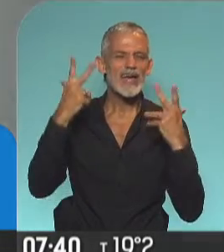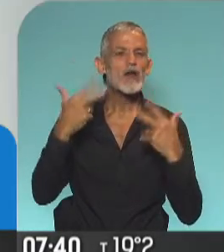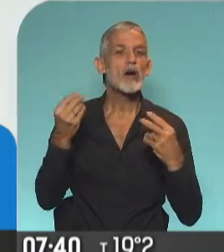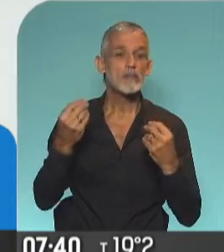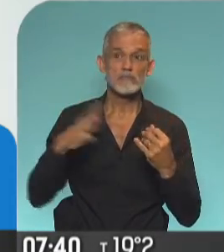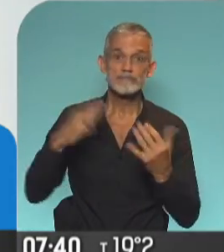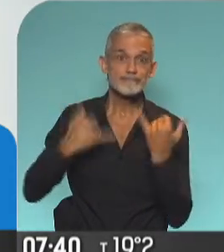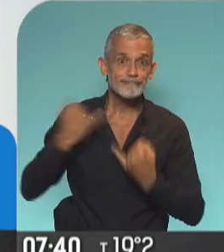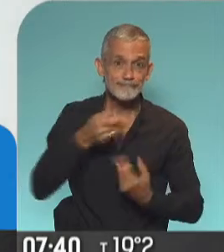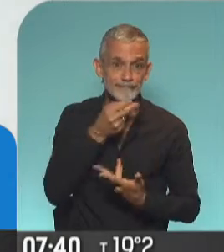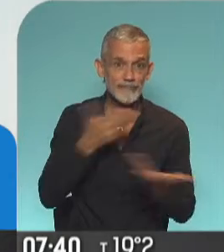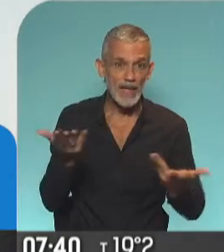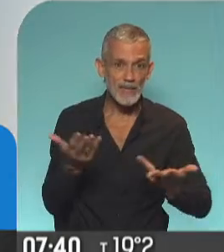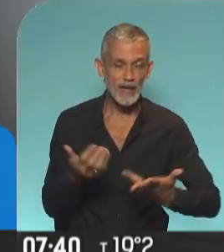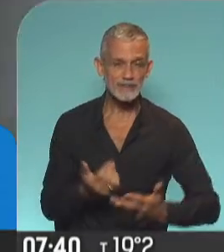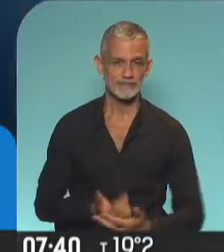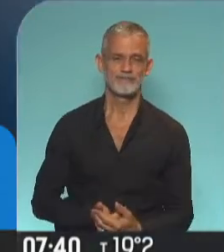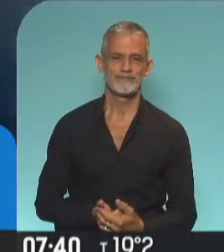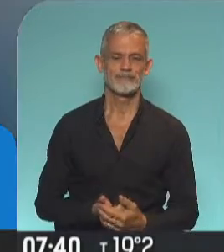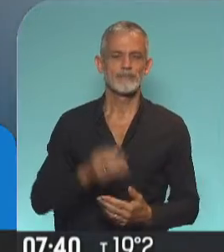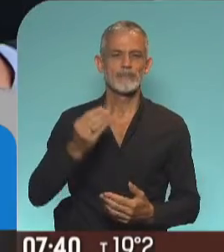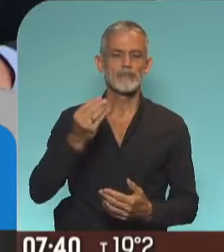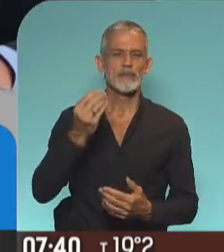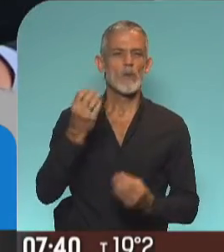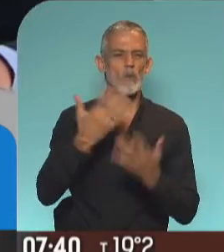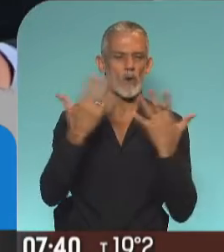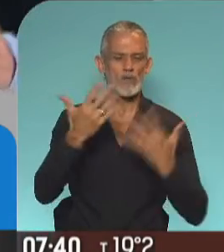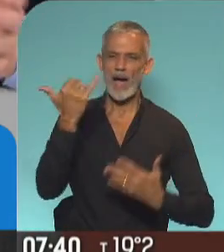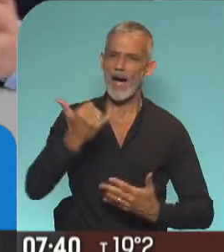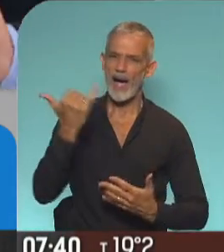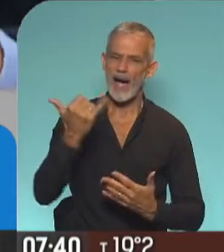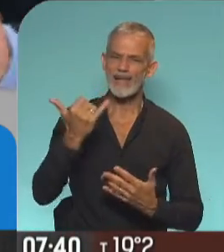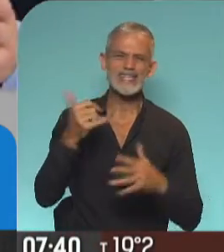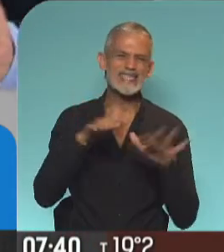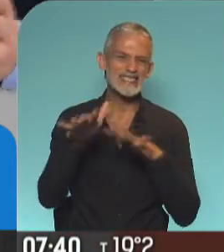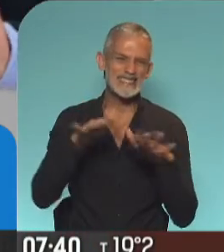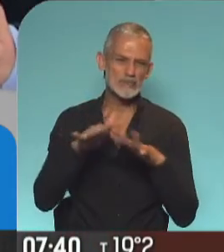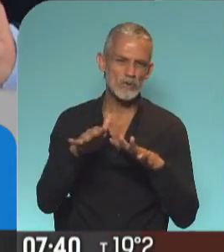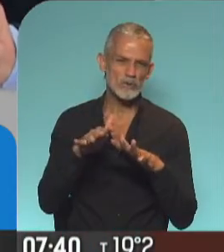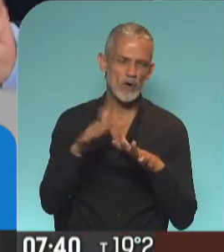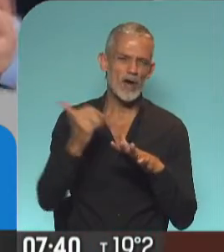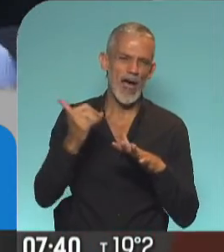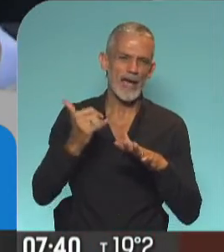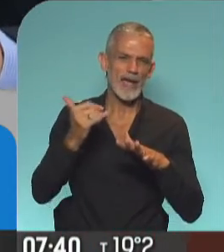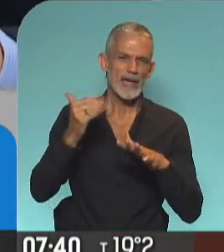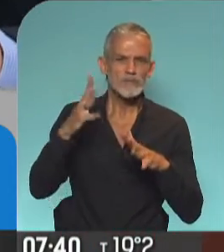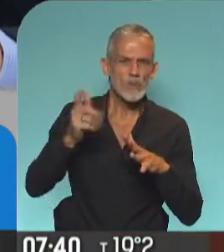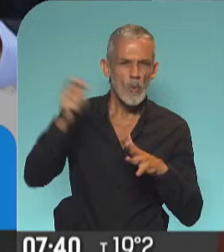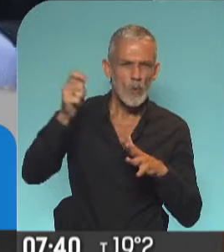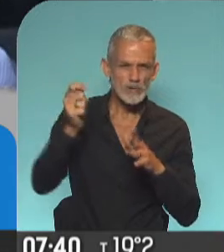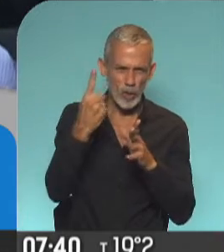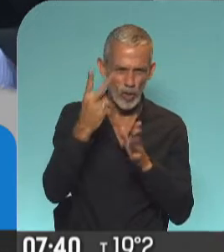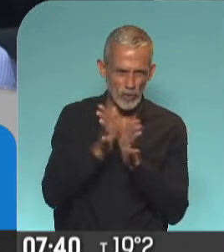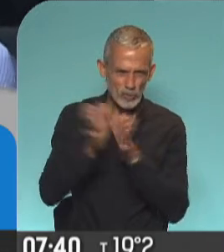de información que tenían las personas, ¿no? Pietragala, buen día. La situación está de alguna manera judicializada por dos